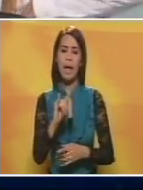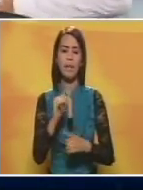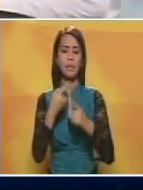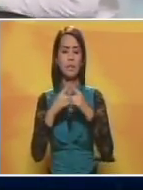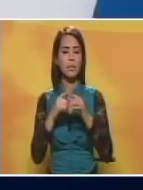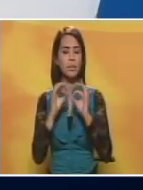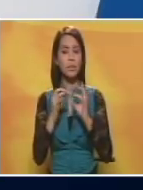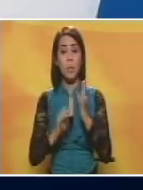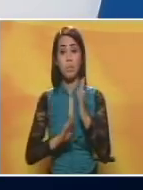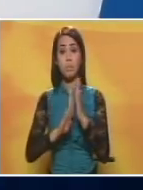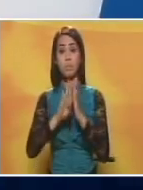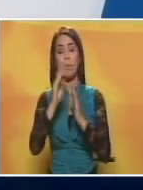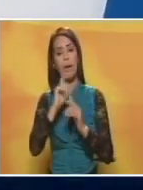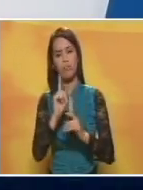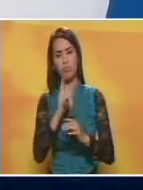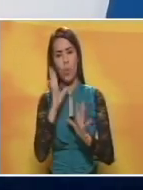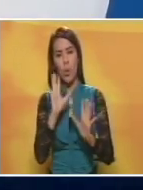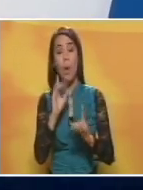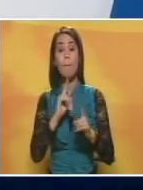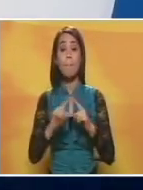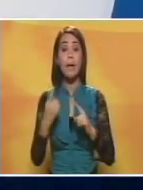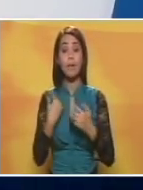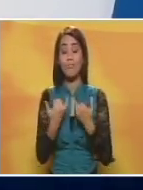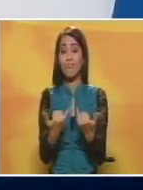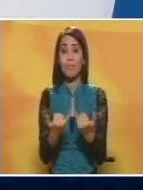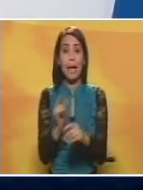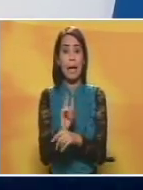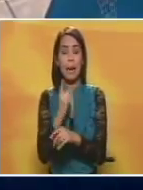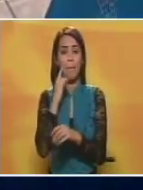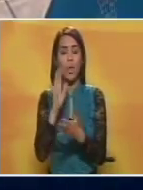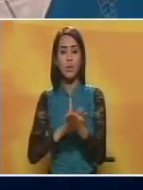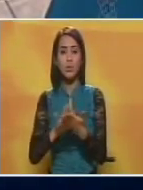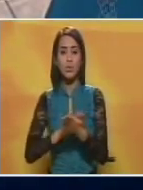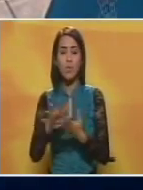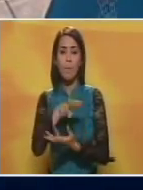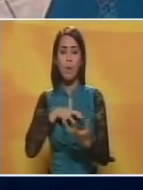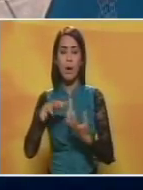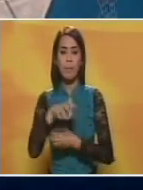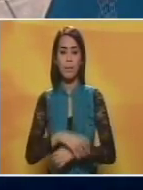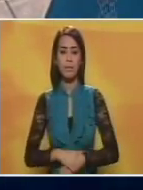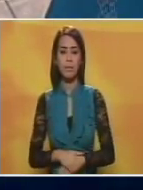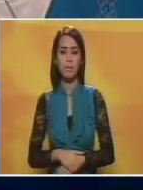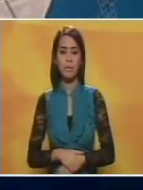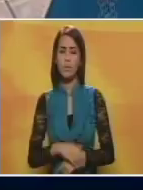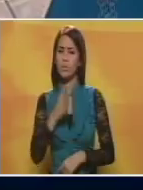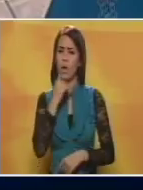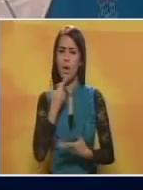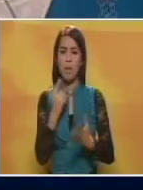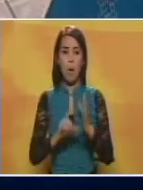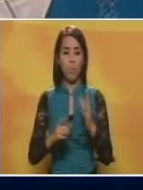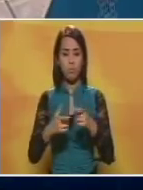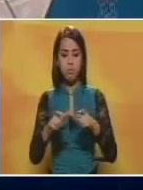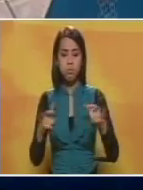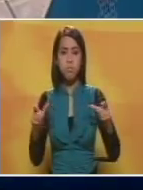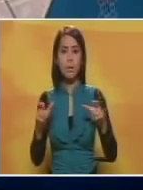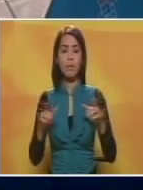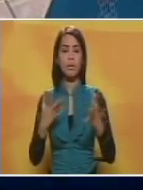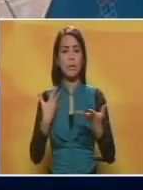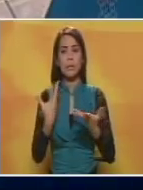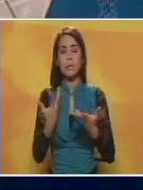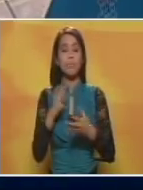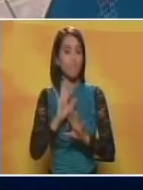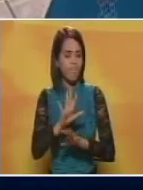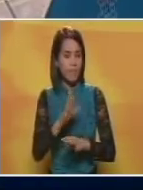no ha aumentado, la situación debe abordarse lo antes posible. No ha habido un aumento de la cifra, la comunidad también hay que decirle que no se